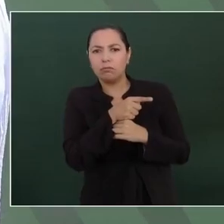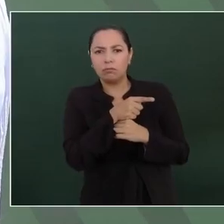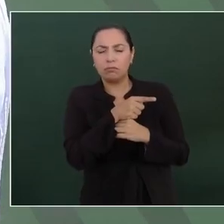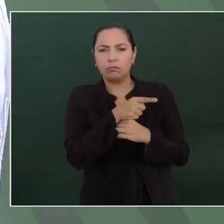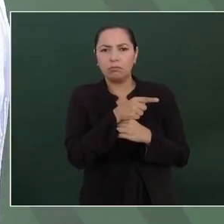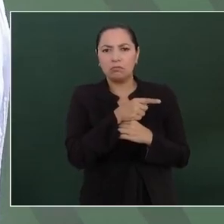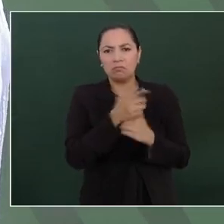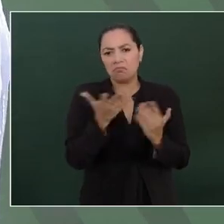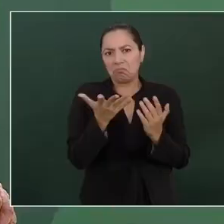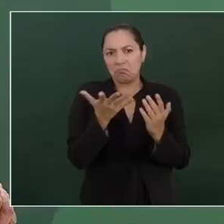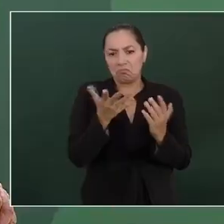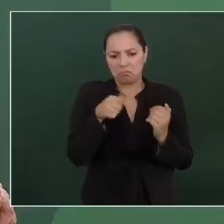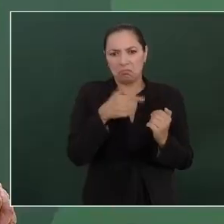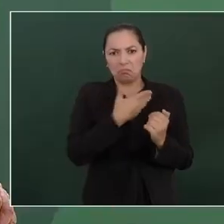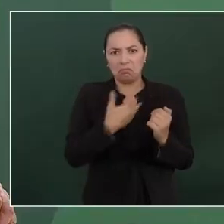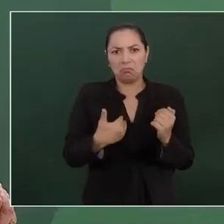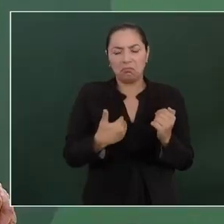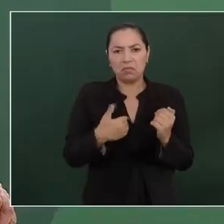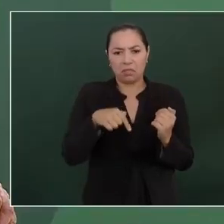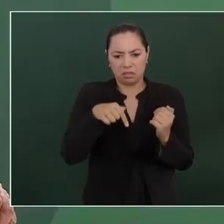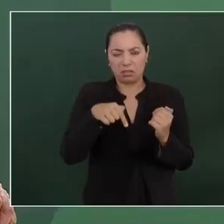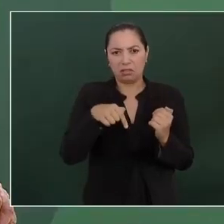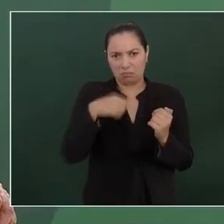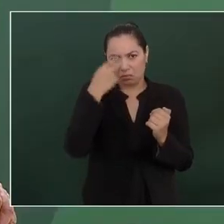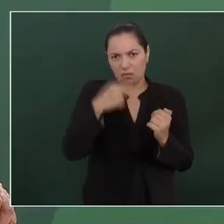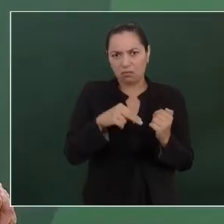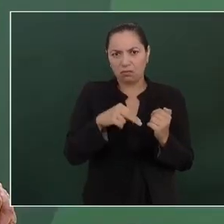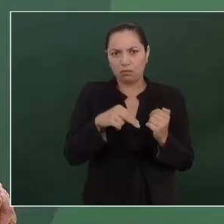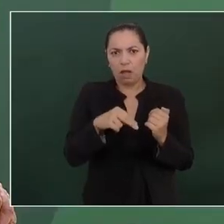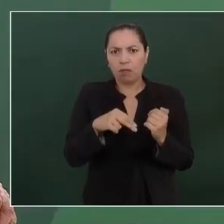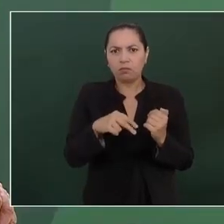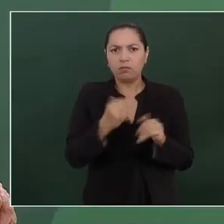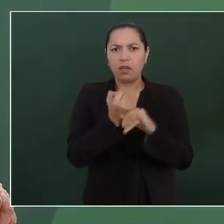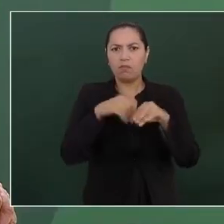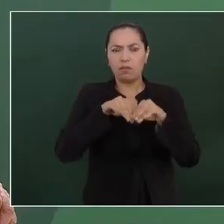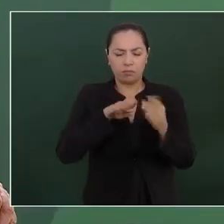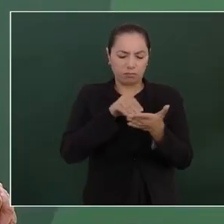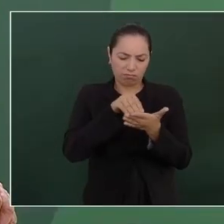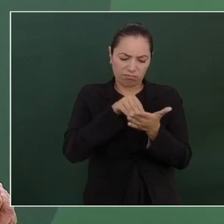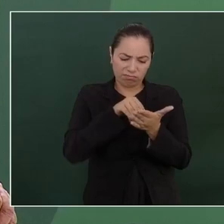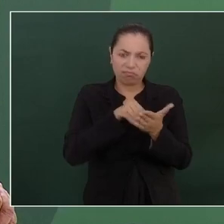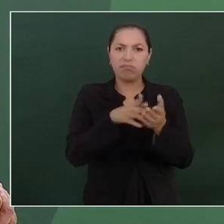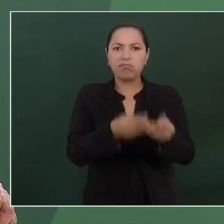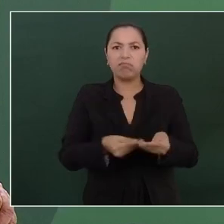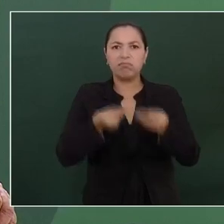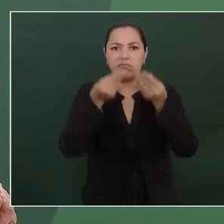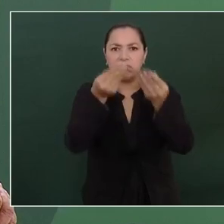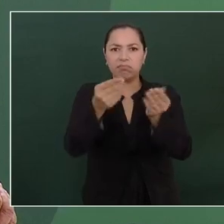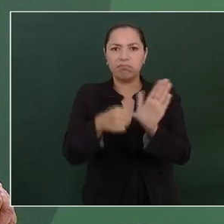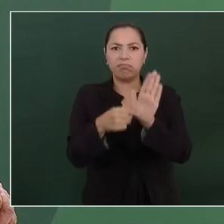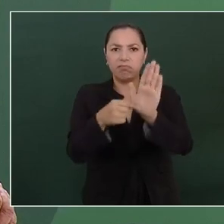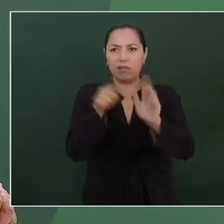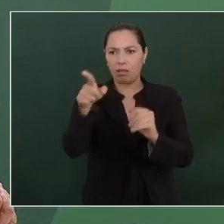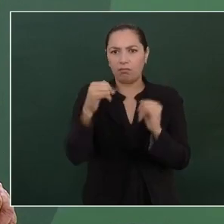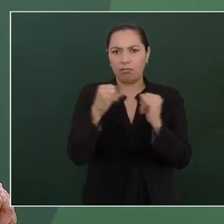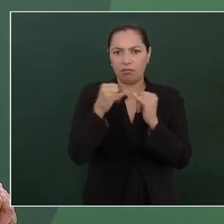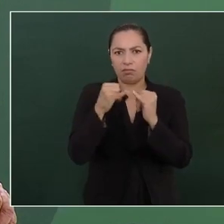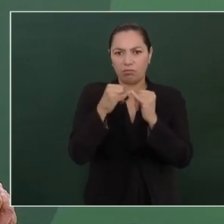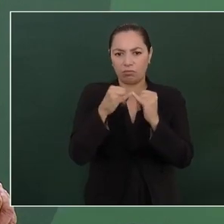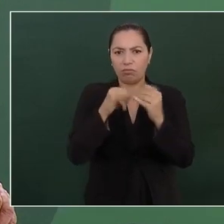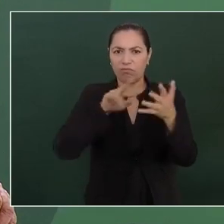la presidencia de la República tiene que entregar el informe al Instituto de Transparencia.